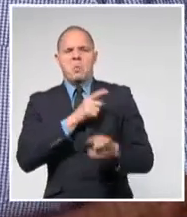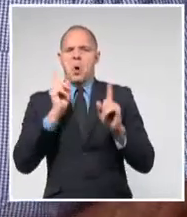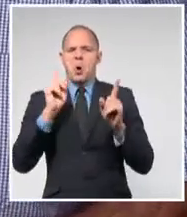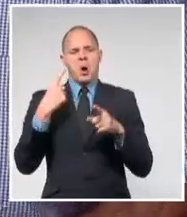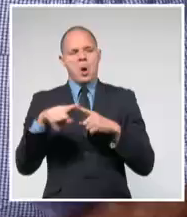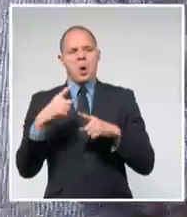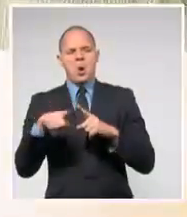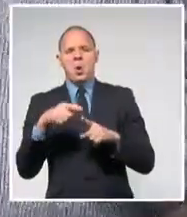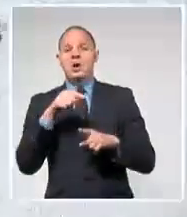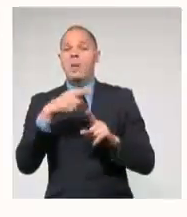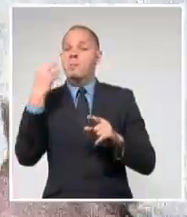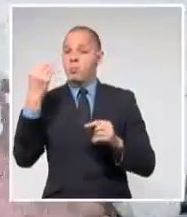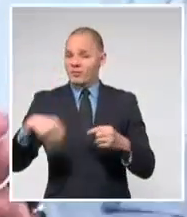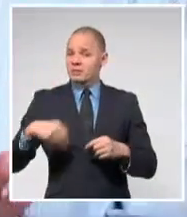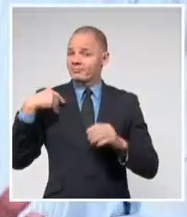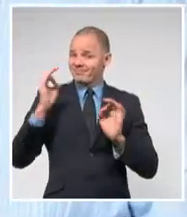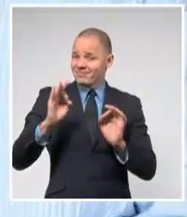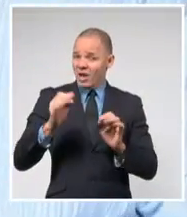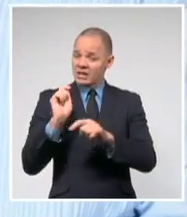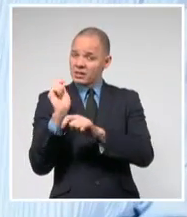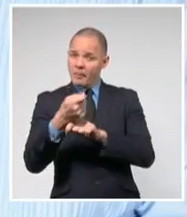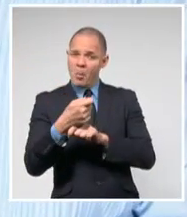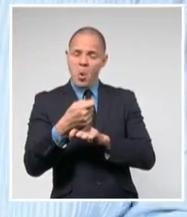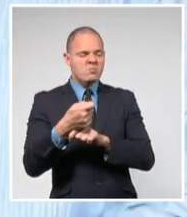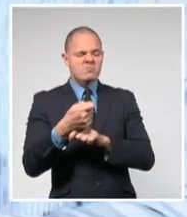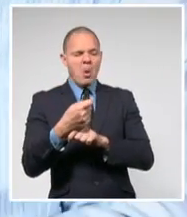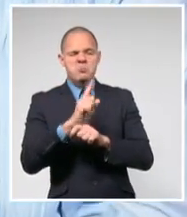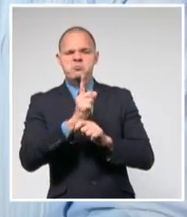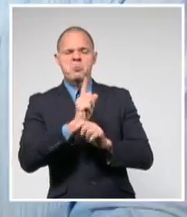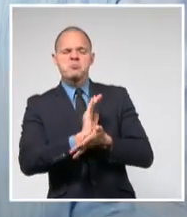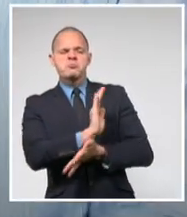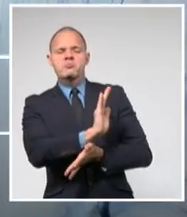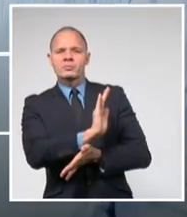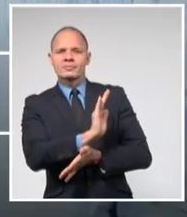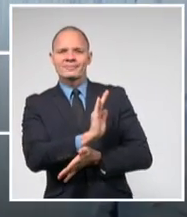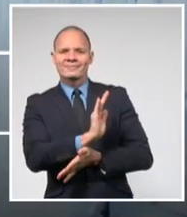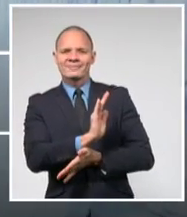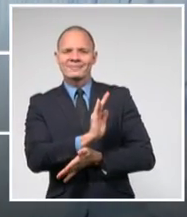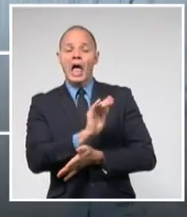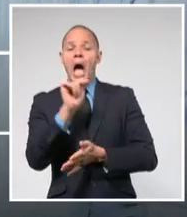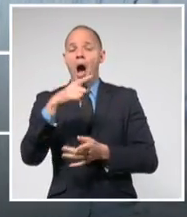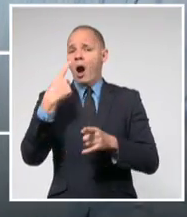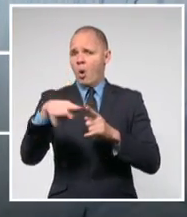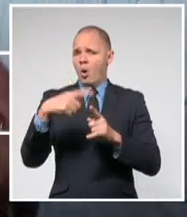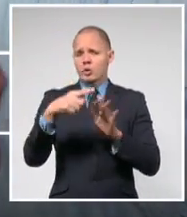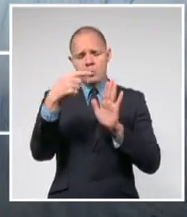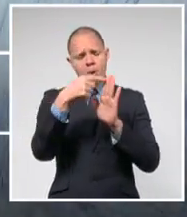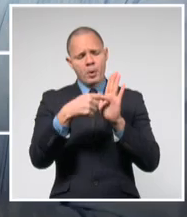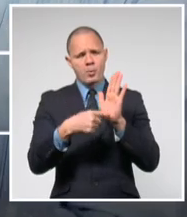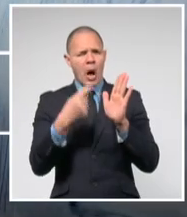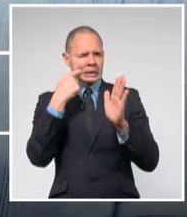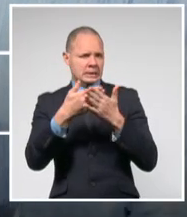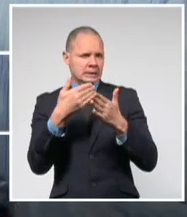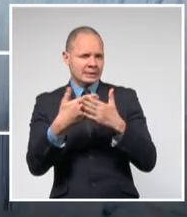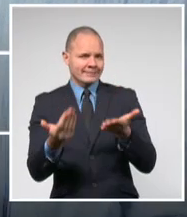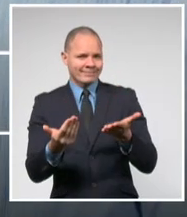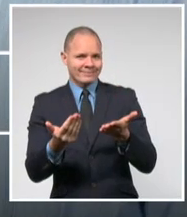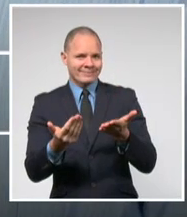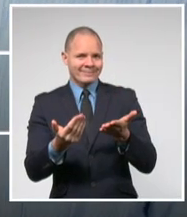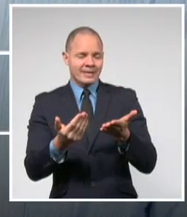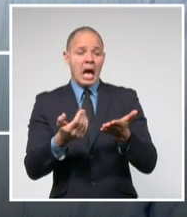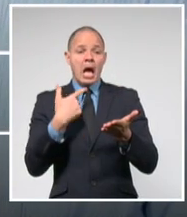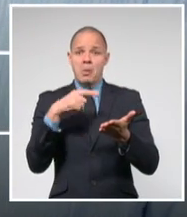esa hostilidad permanente. Y hay ahí 6-7 hitos que son interesantísimos de recordar y que demuestran que quien cerró la puerta